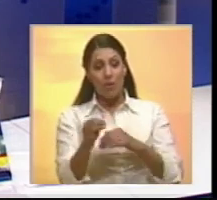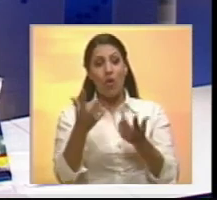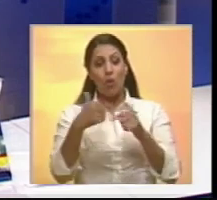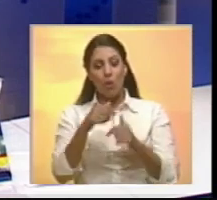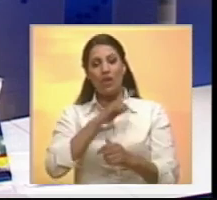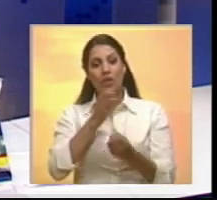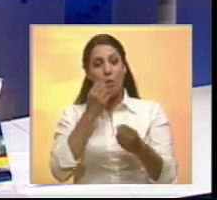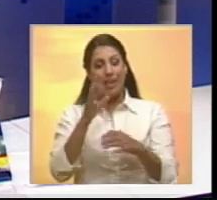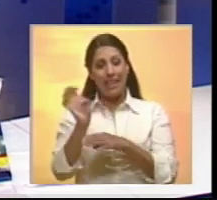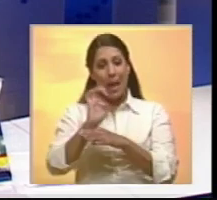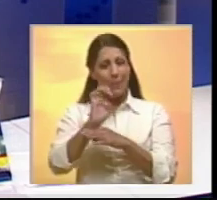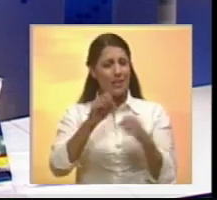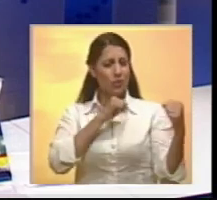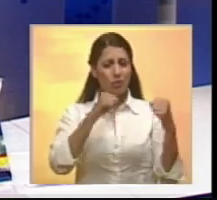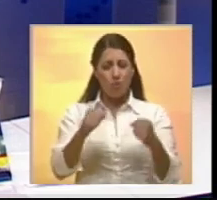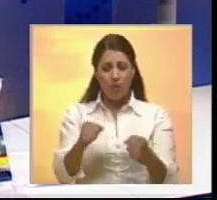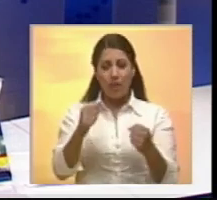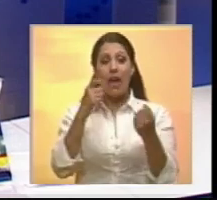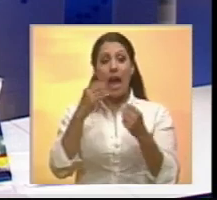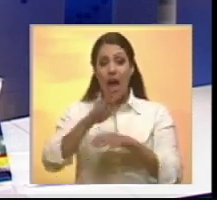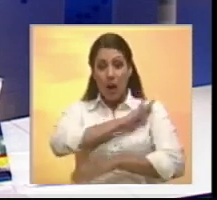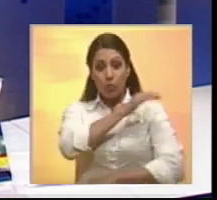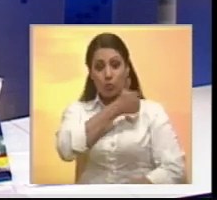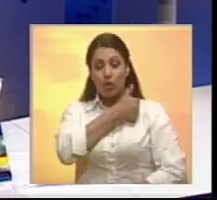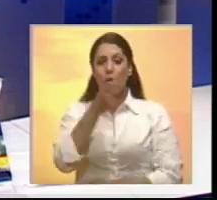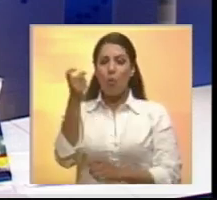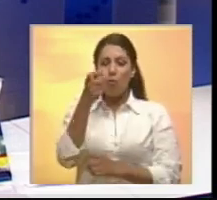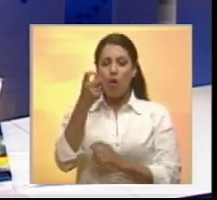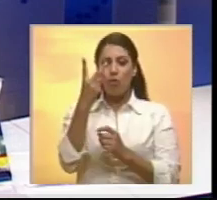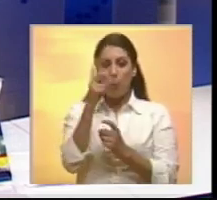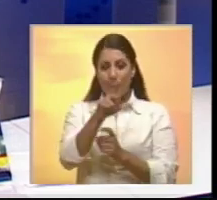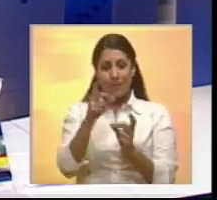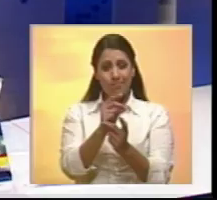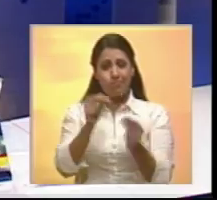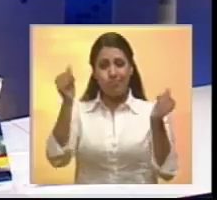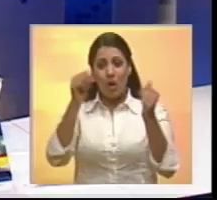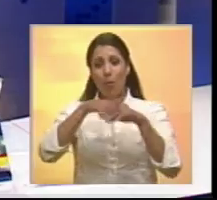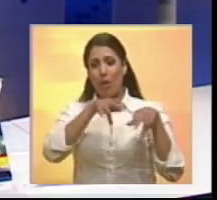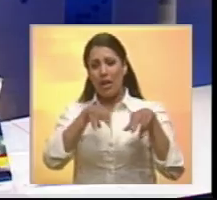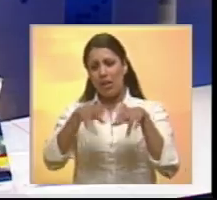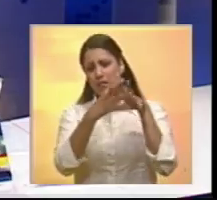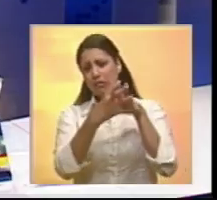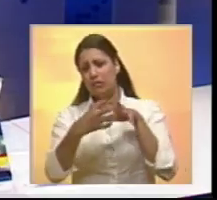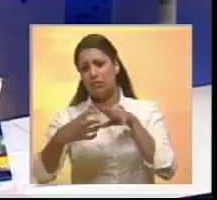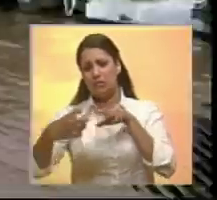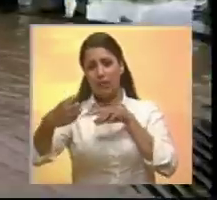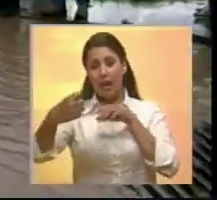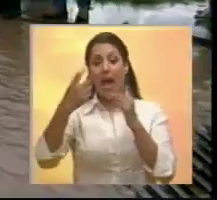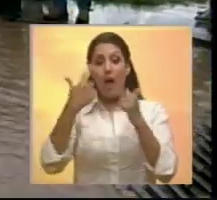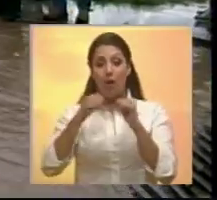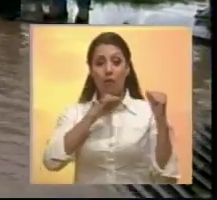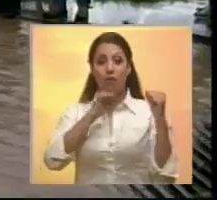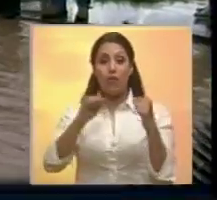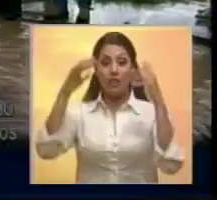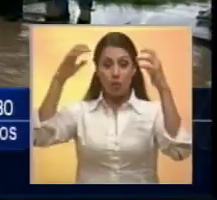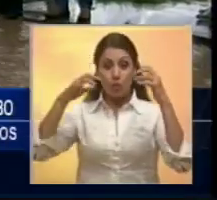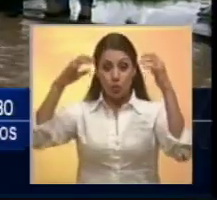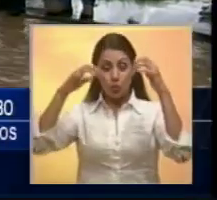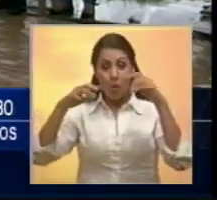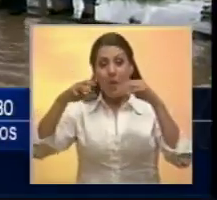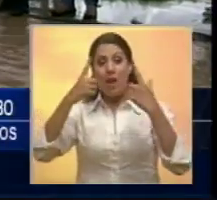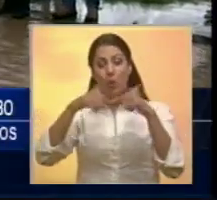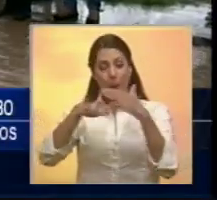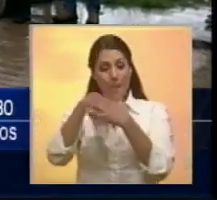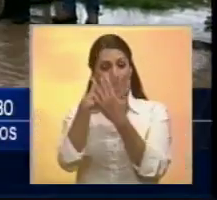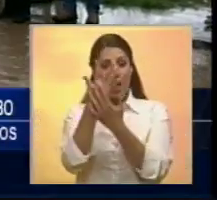Diego fue decretado estado de emergencia. Autoridades buscan a 2 desaparecidos arrastrados por la corriente. Las intensas precipitaciones que cayeron desde